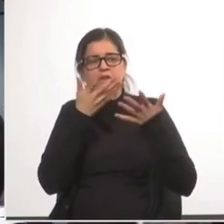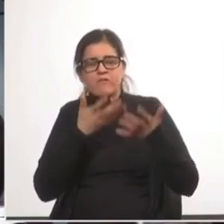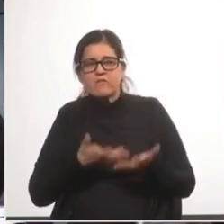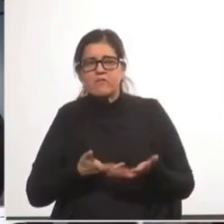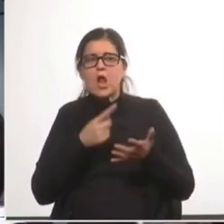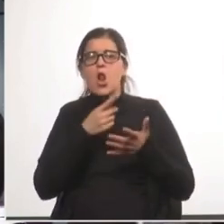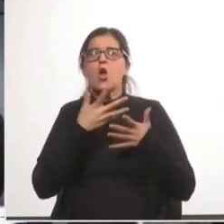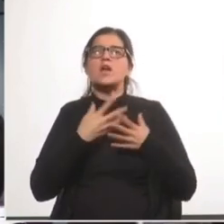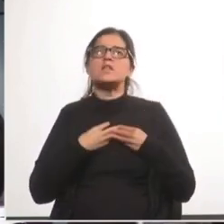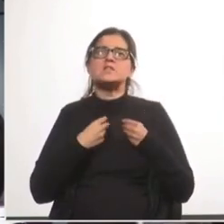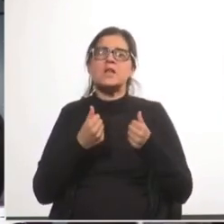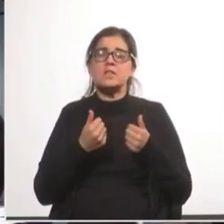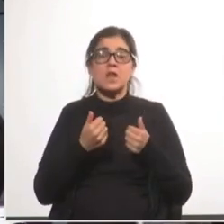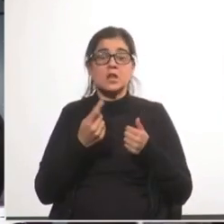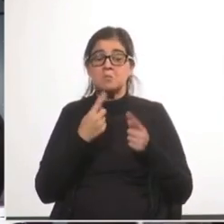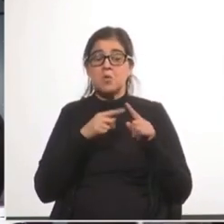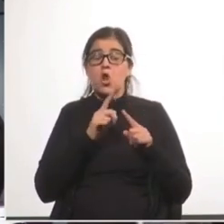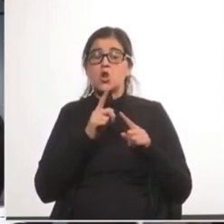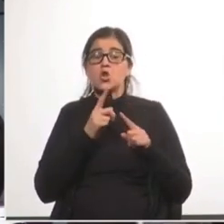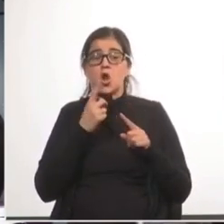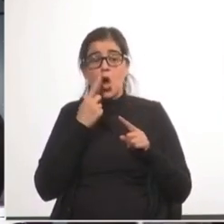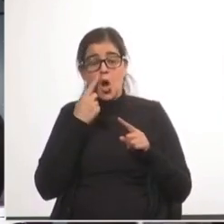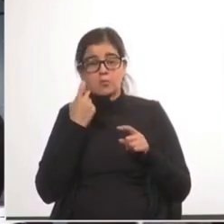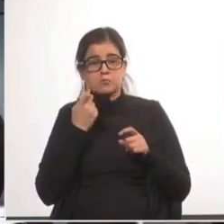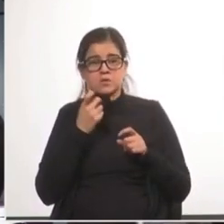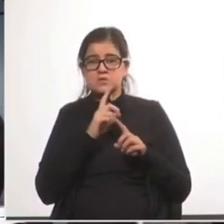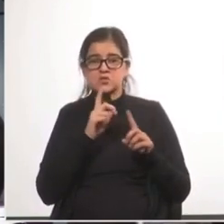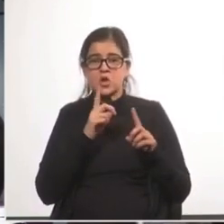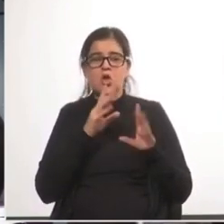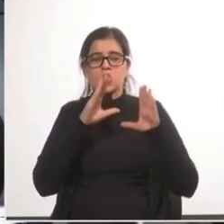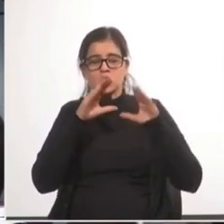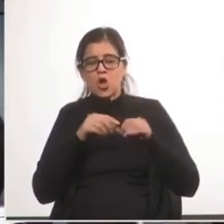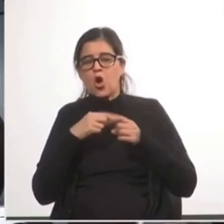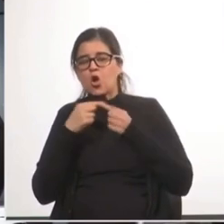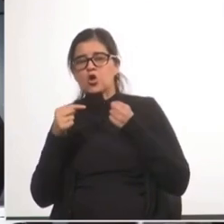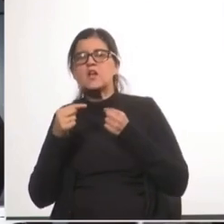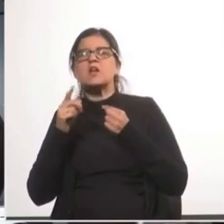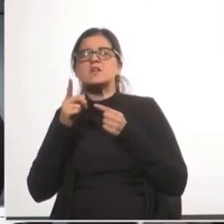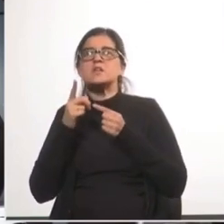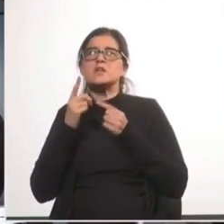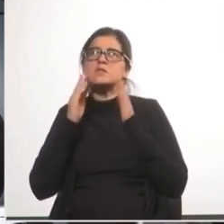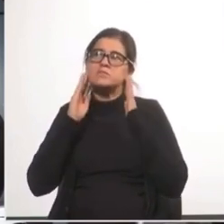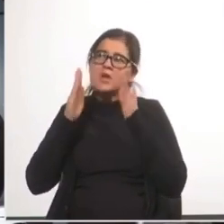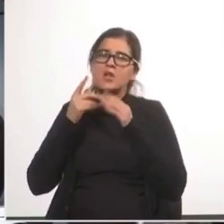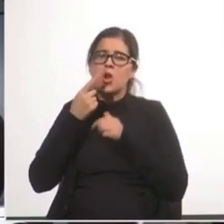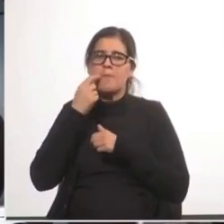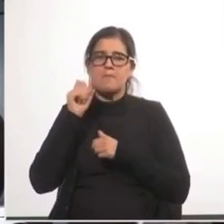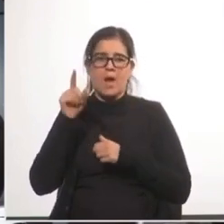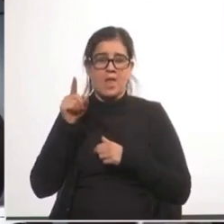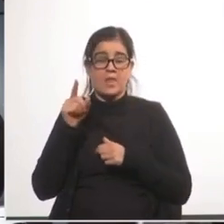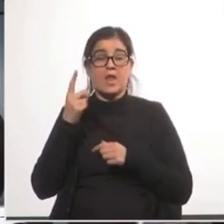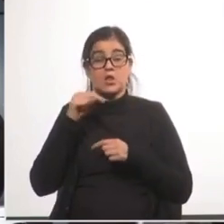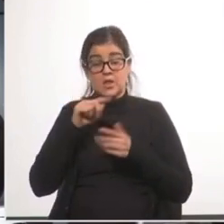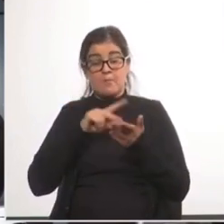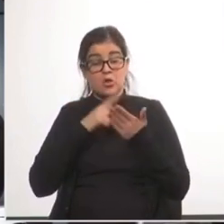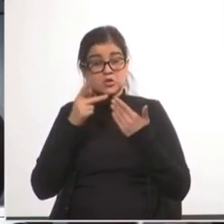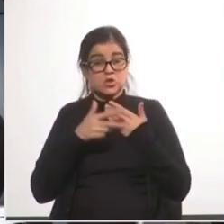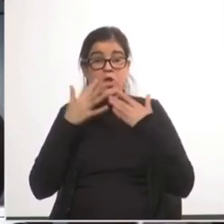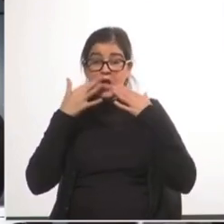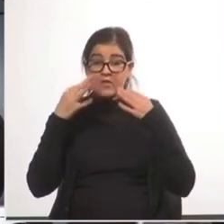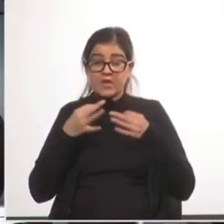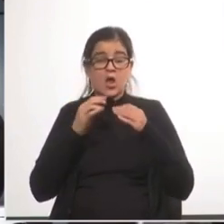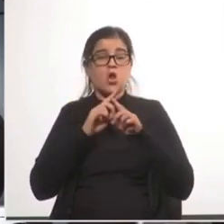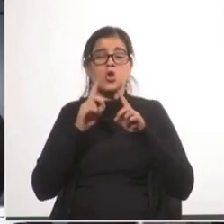su sentir, sino que privilegia todas esas cosas de los padres. Y con este proyecto de verdad que no